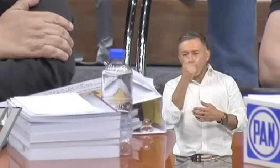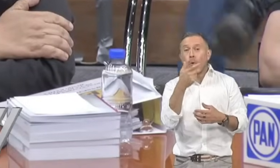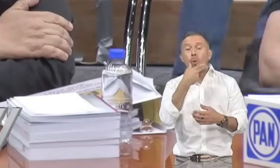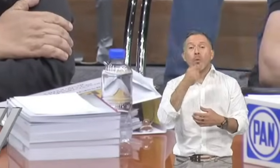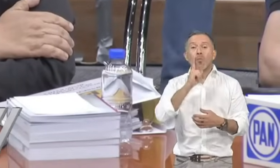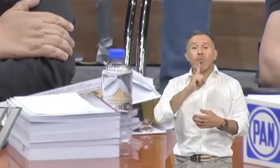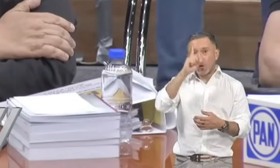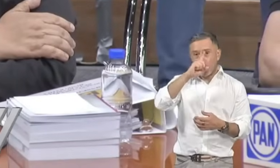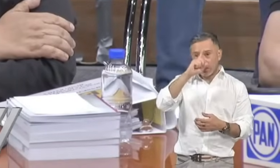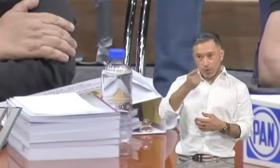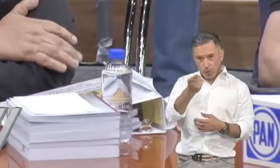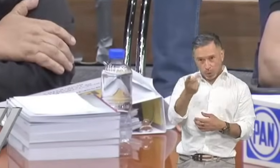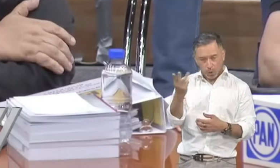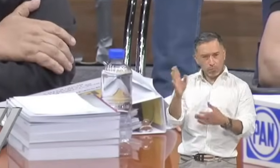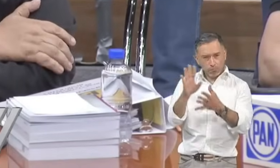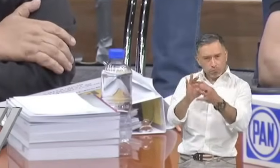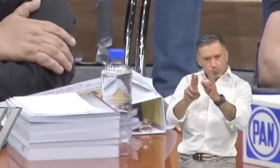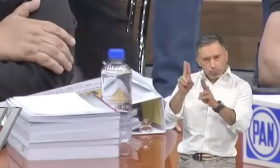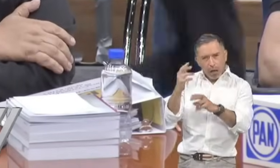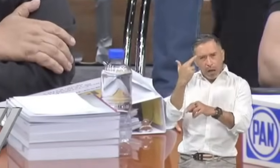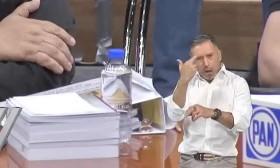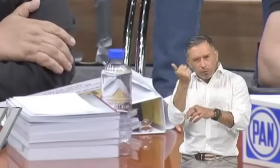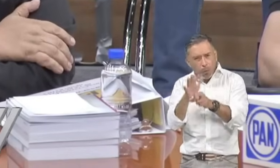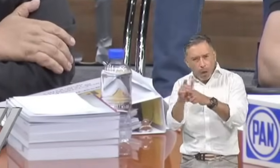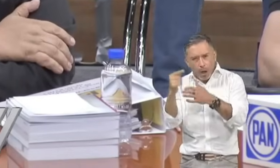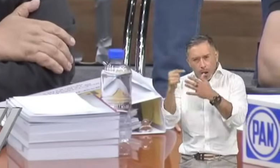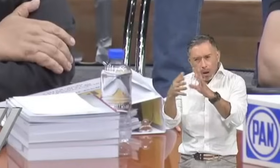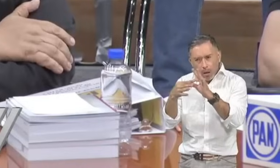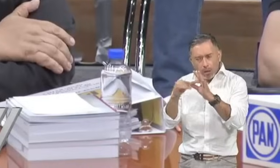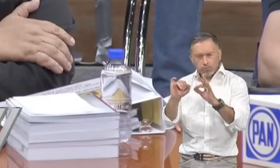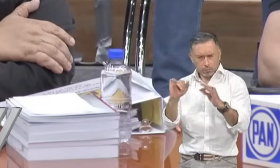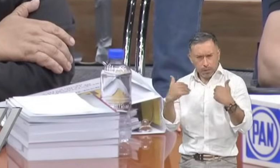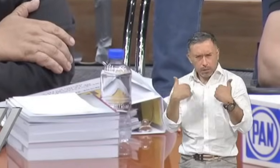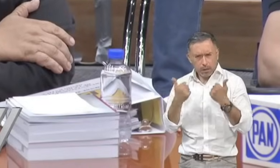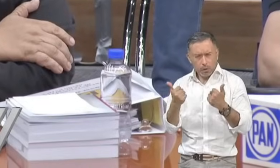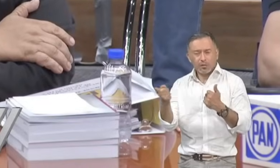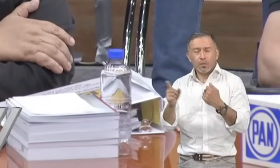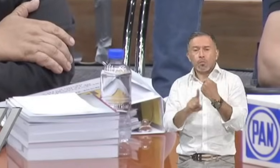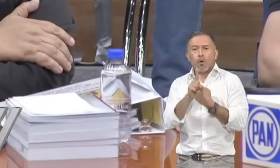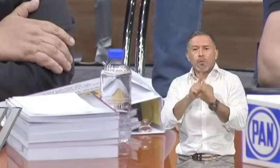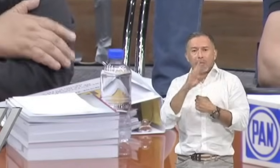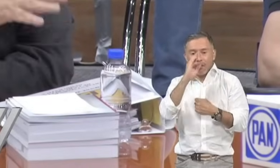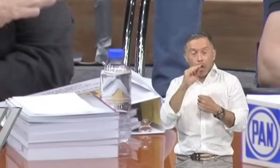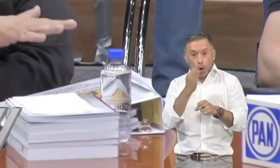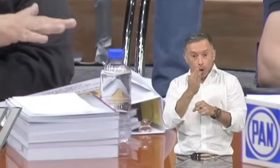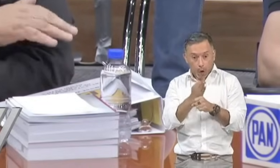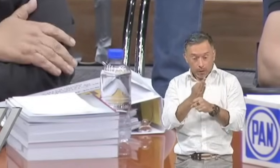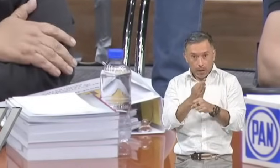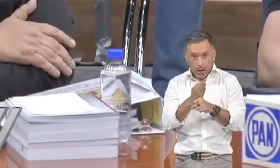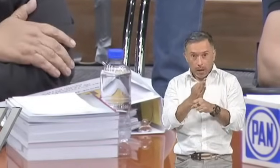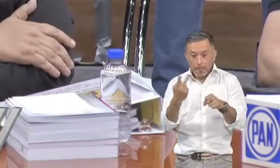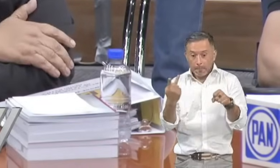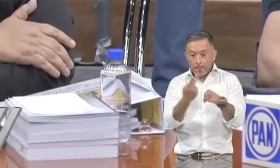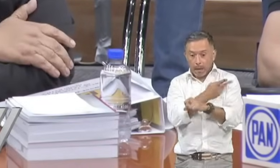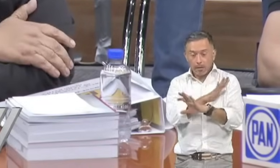consejeras y consejeros han expresado aquí sobre las dificultades técnicas de poder echar a andar un proceso como este a estas